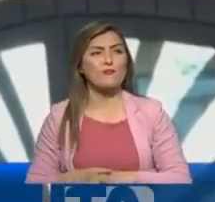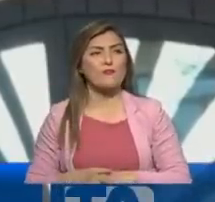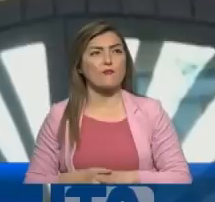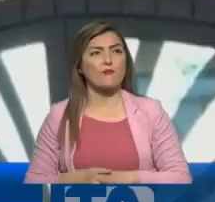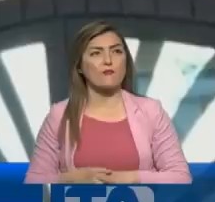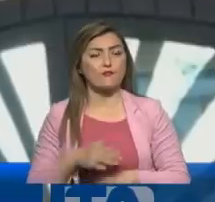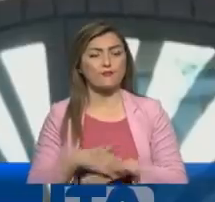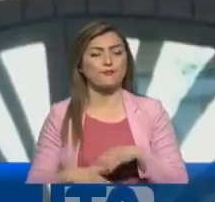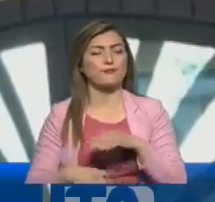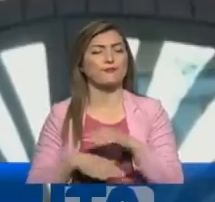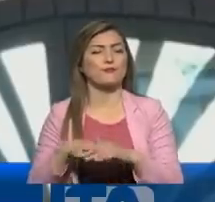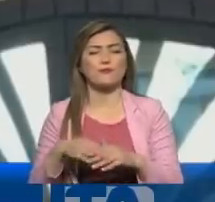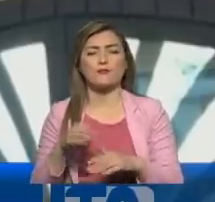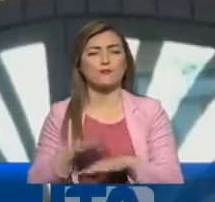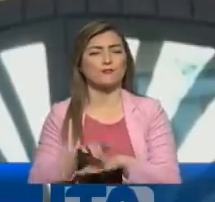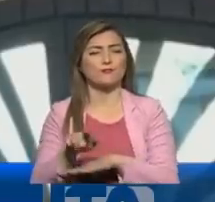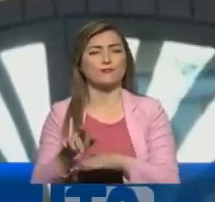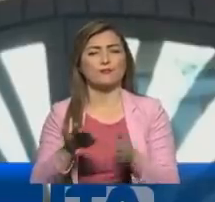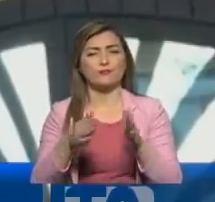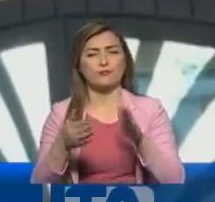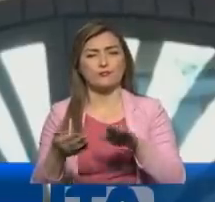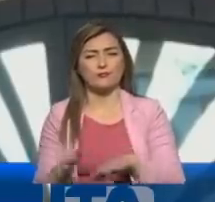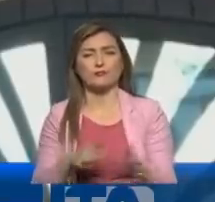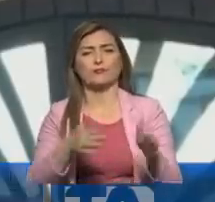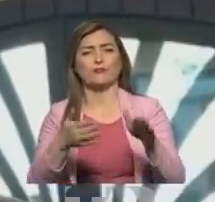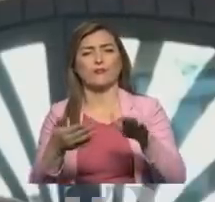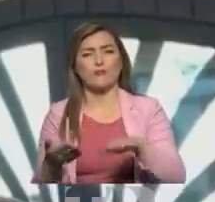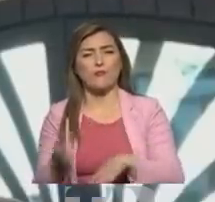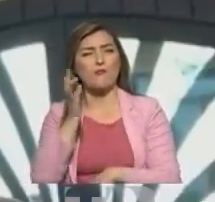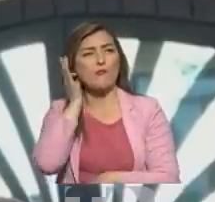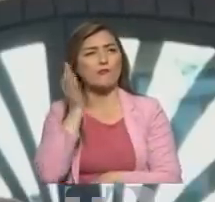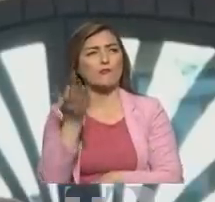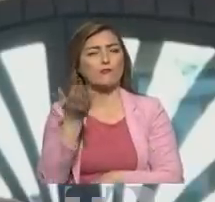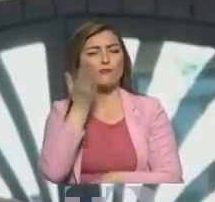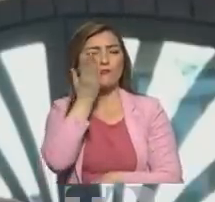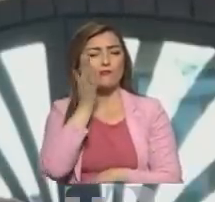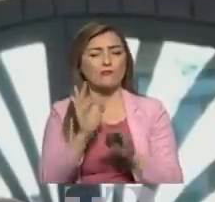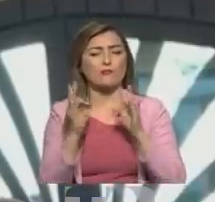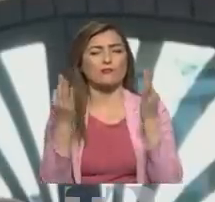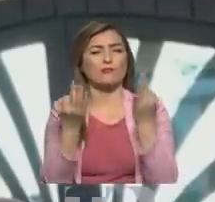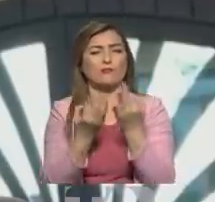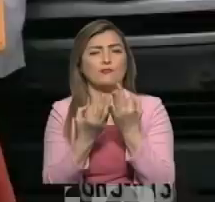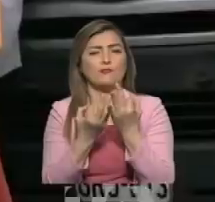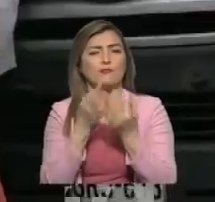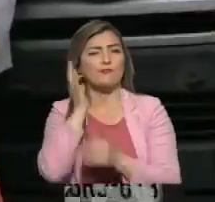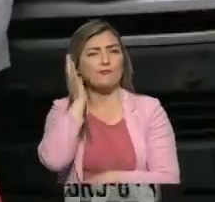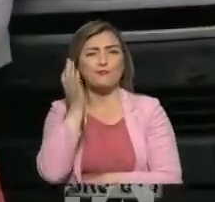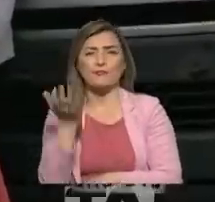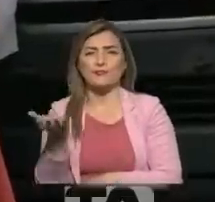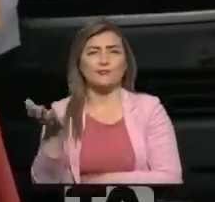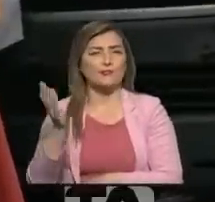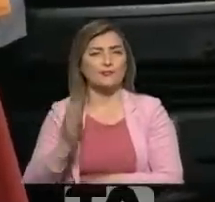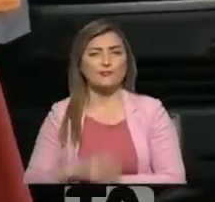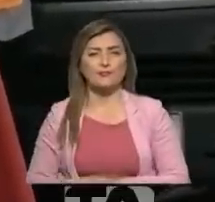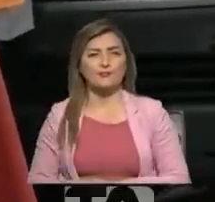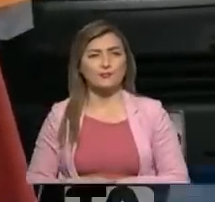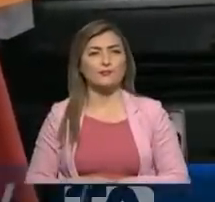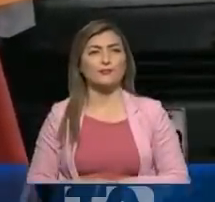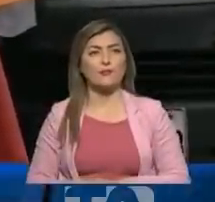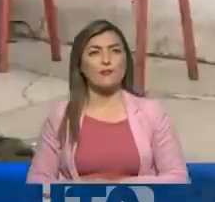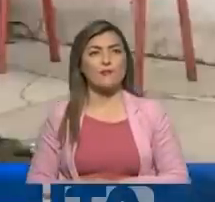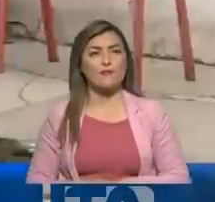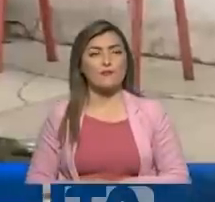las víctimas inocentes no sigan muriendo como ocurrió con esta madre de familia, con esta pobre mujer. Por lo pronto, no han